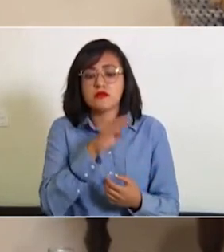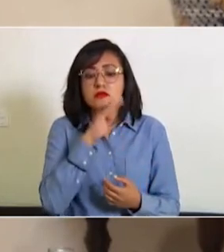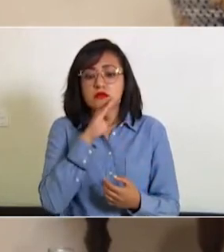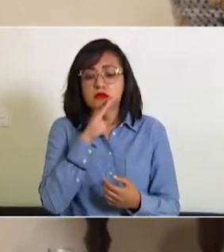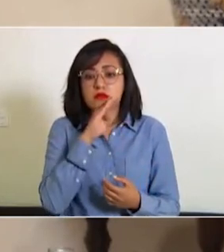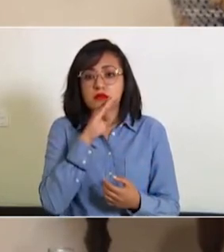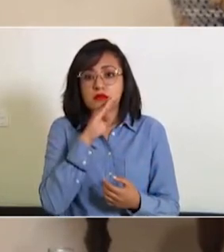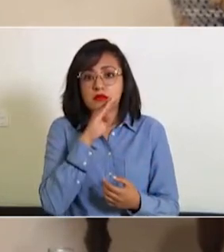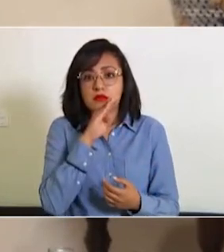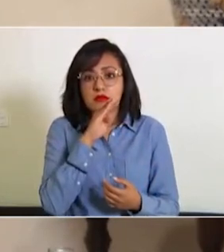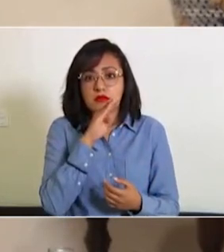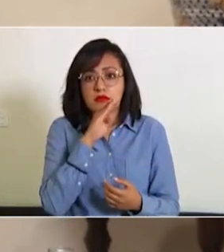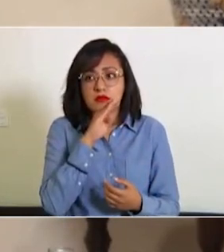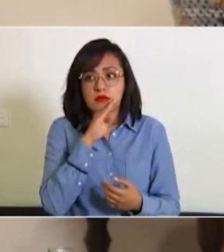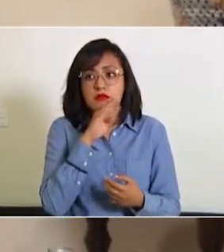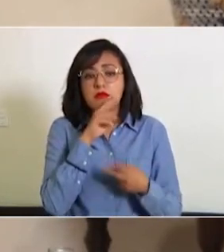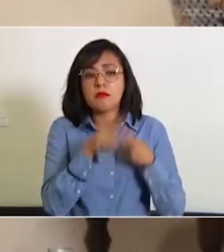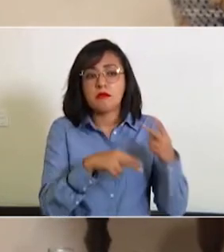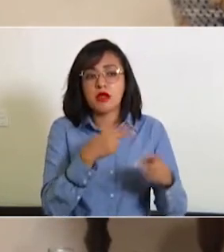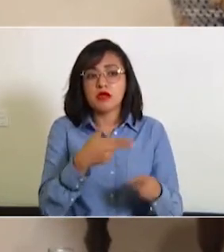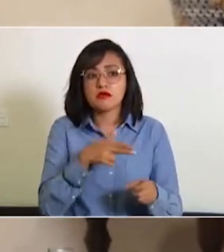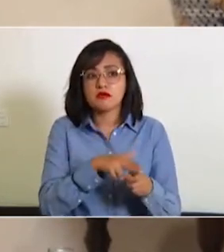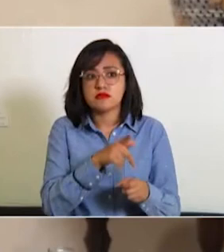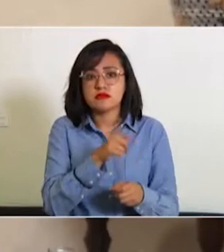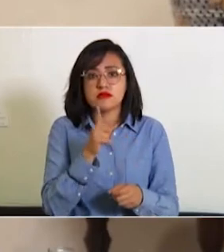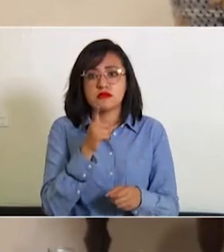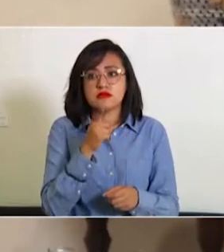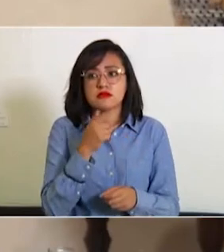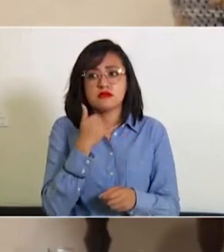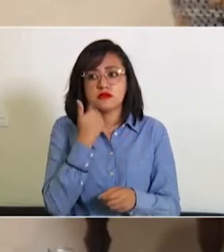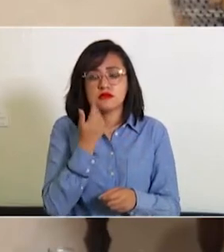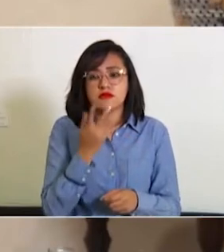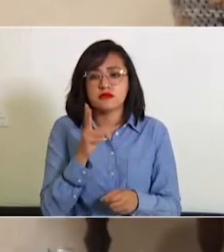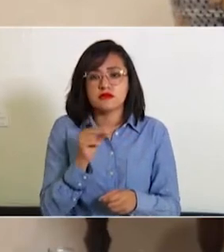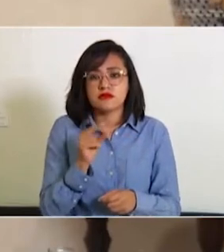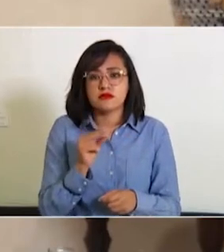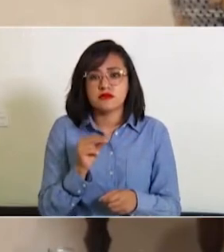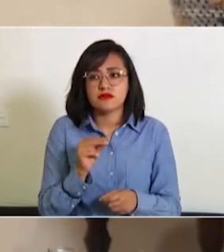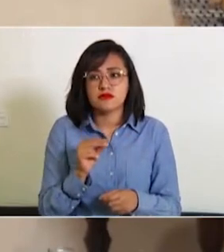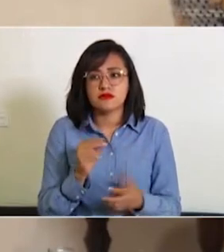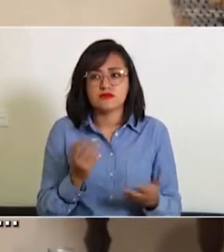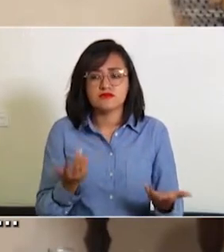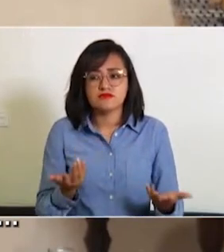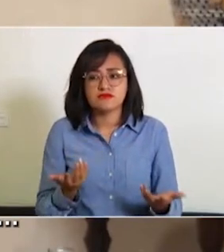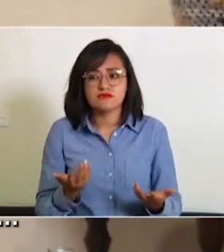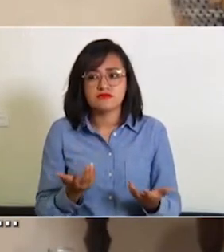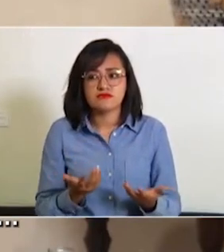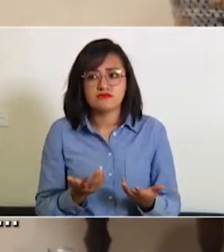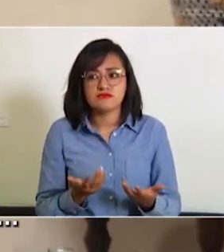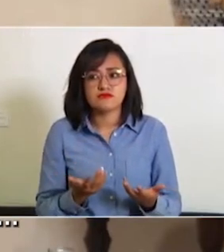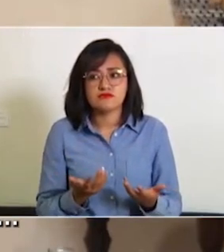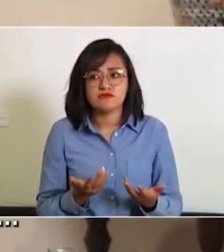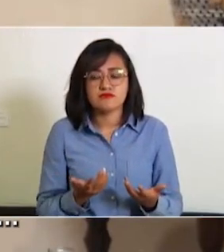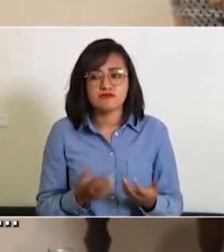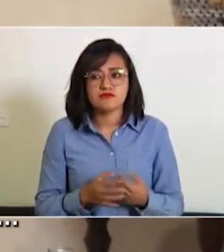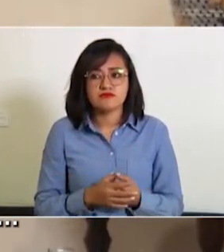mamá iba a verla, no quiso recibirla, ¿de acuerdo? Tuvo